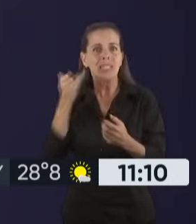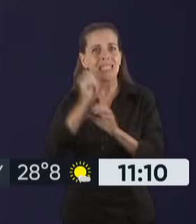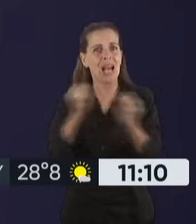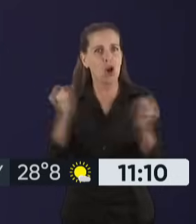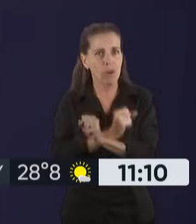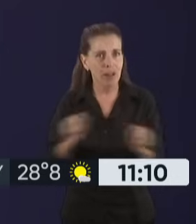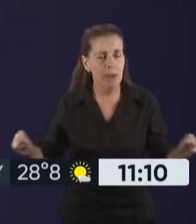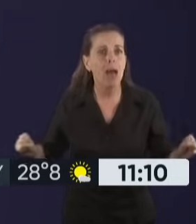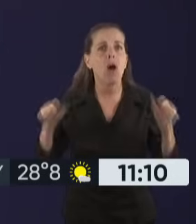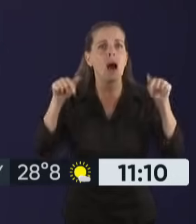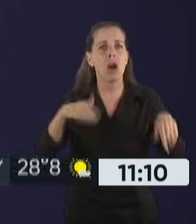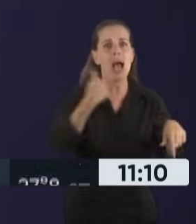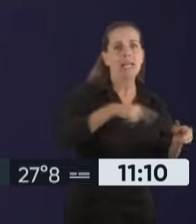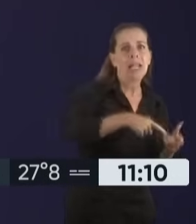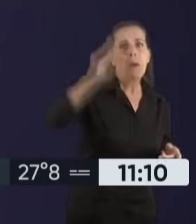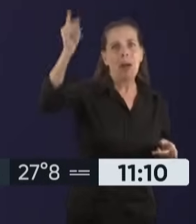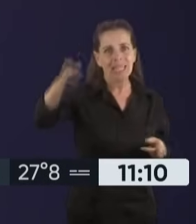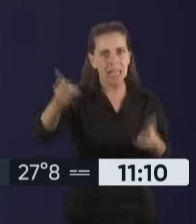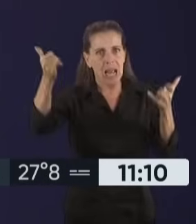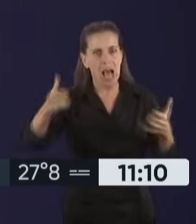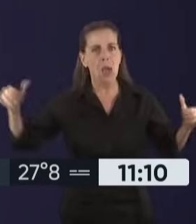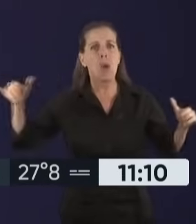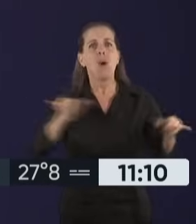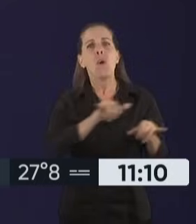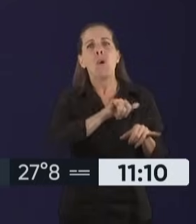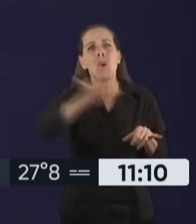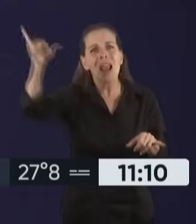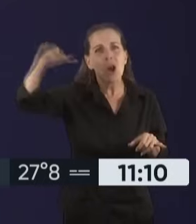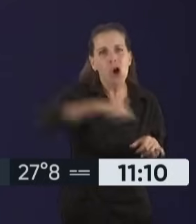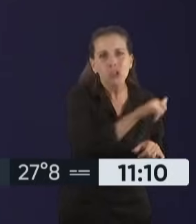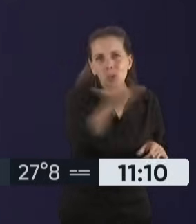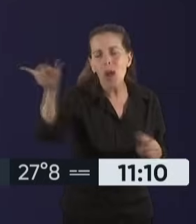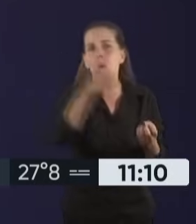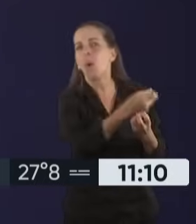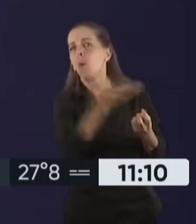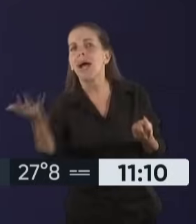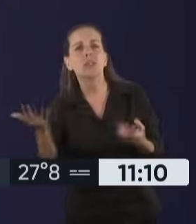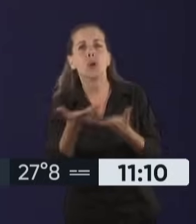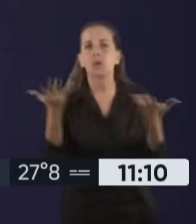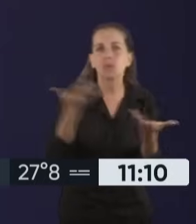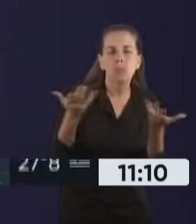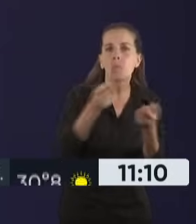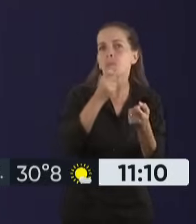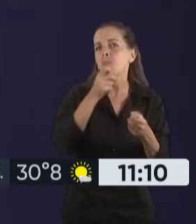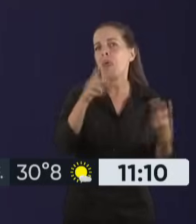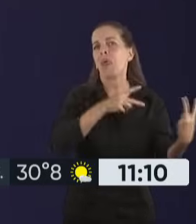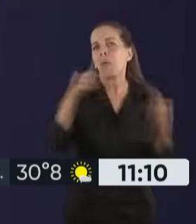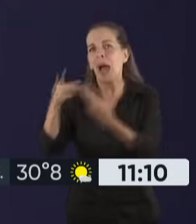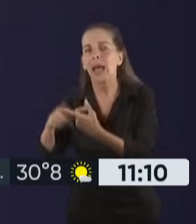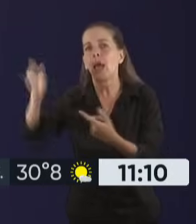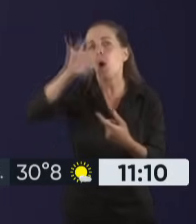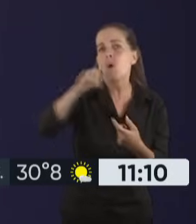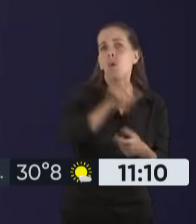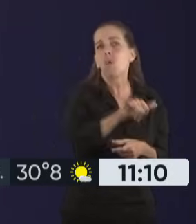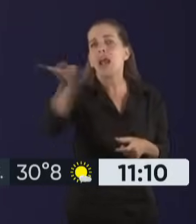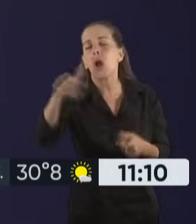y brasileñas podrán determinar libremente la cantidad de vuelos, tanto sea de pasajeros o de carga.